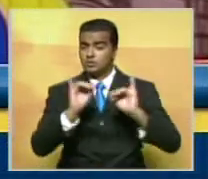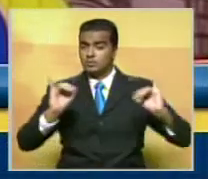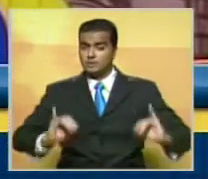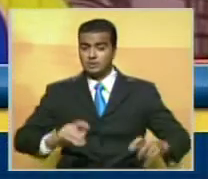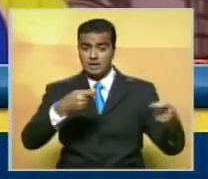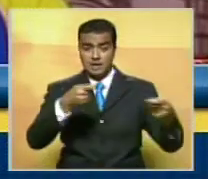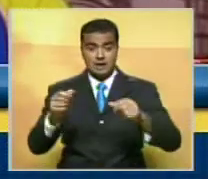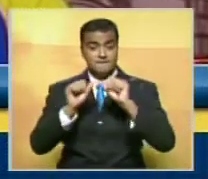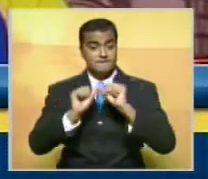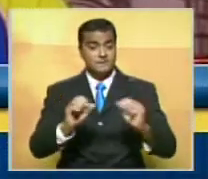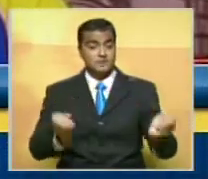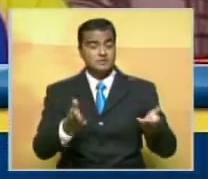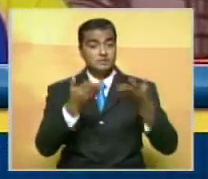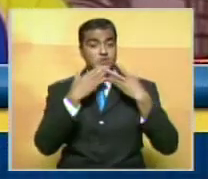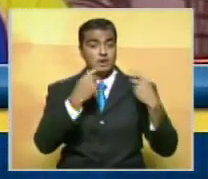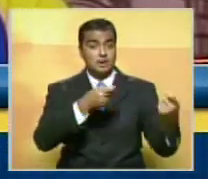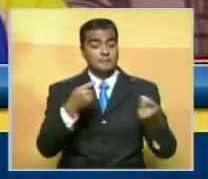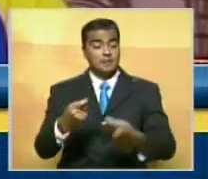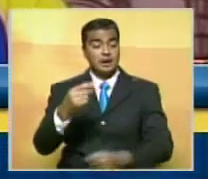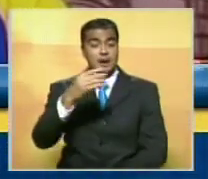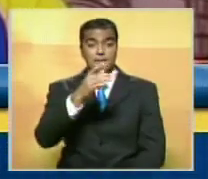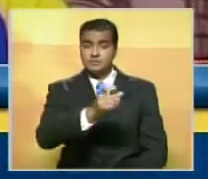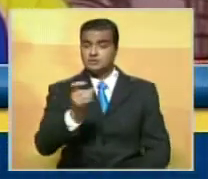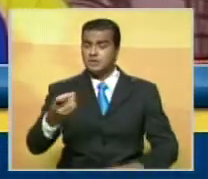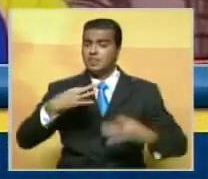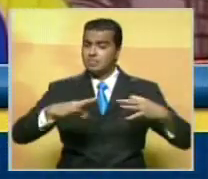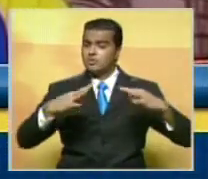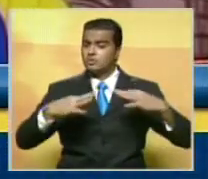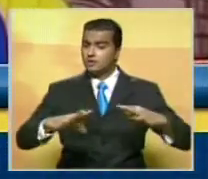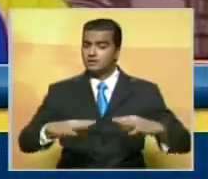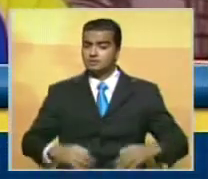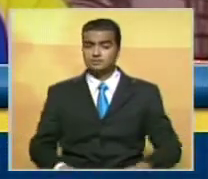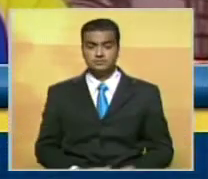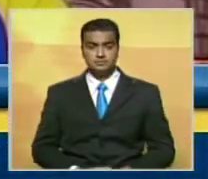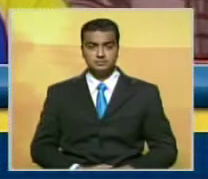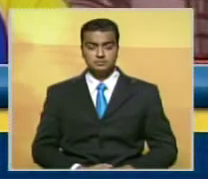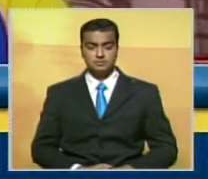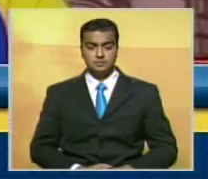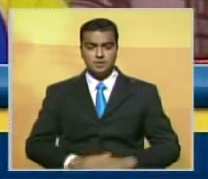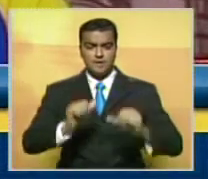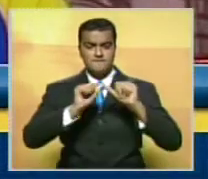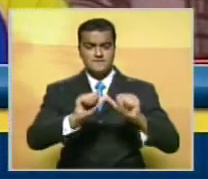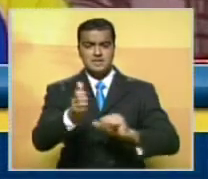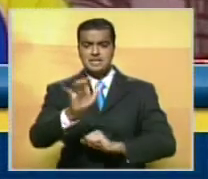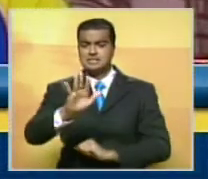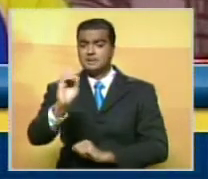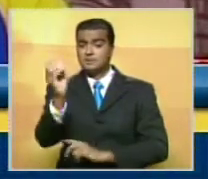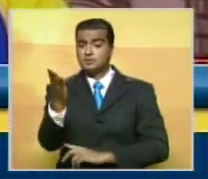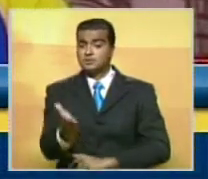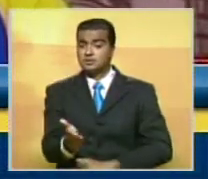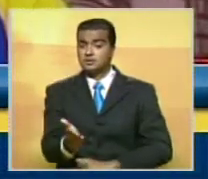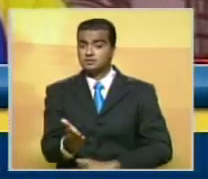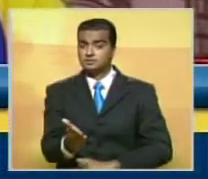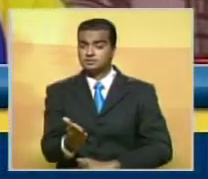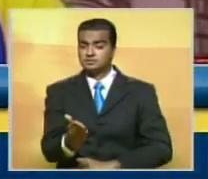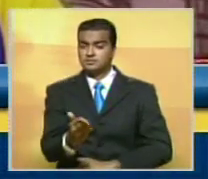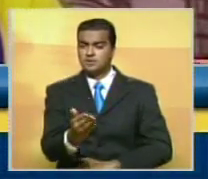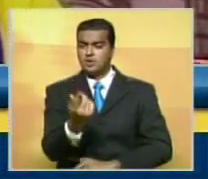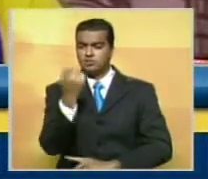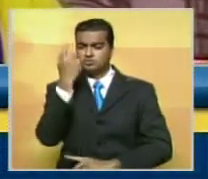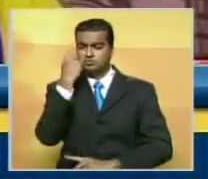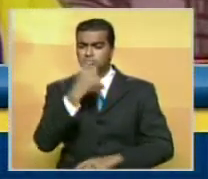para incentivar el ahorro de personas naturales con una tasa fija de 15% a un plazo